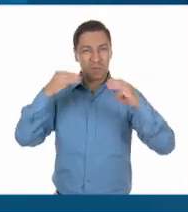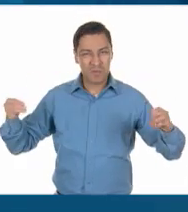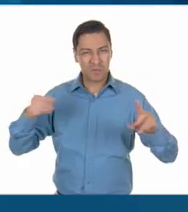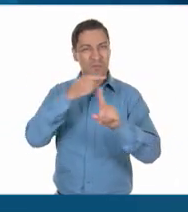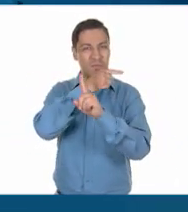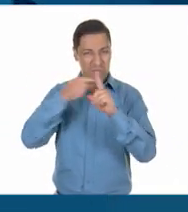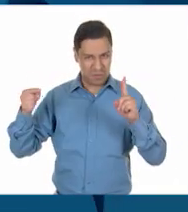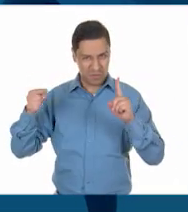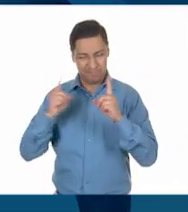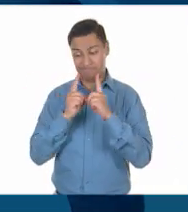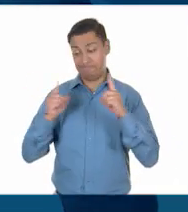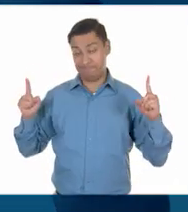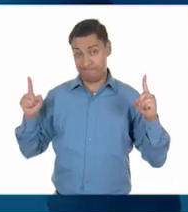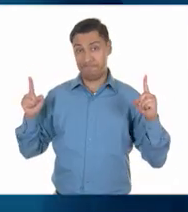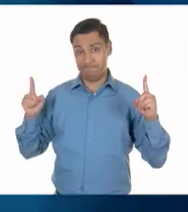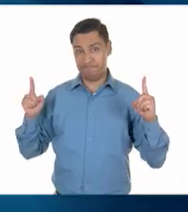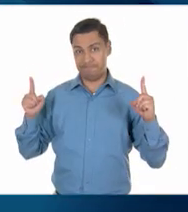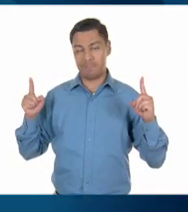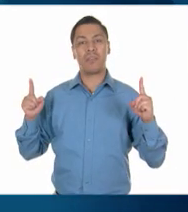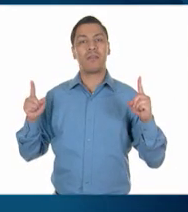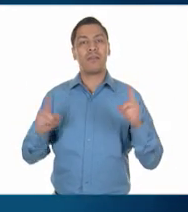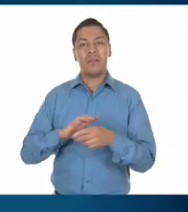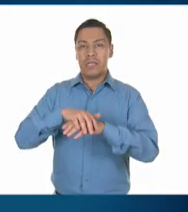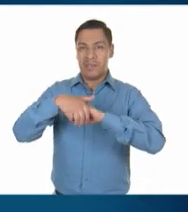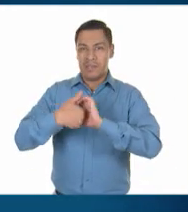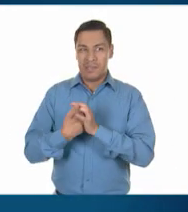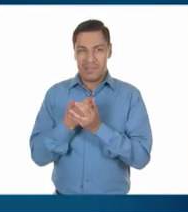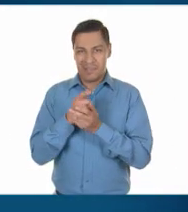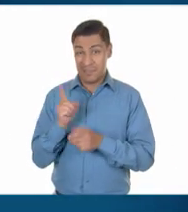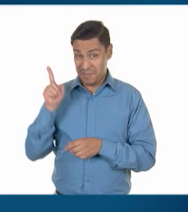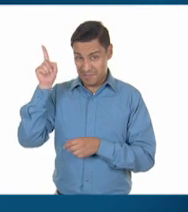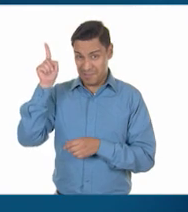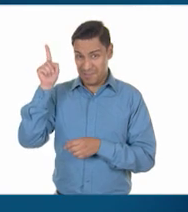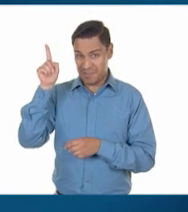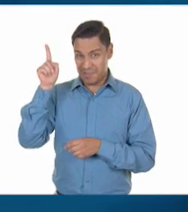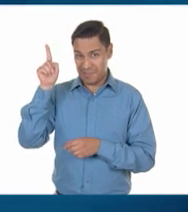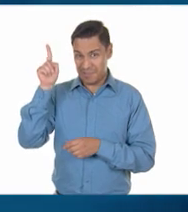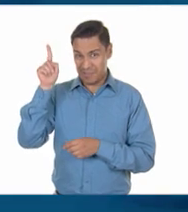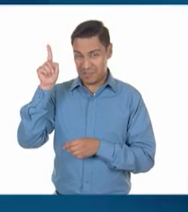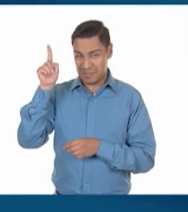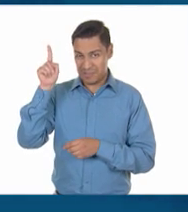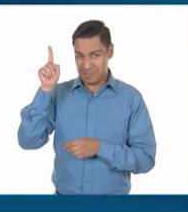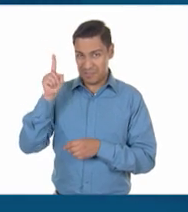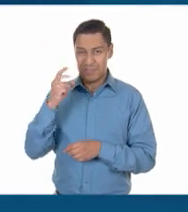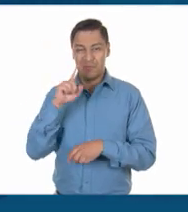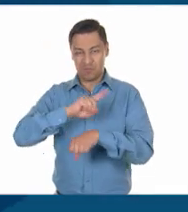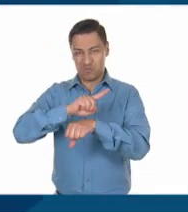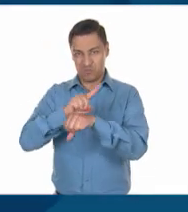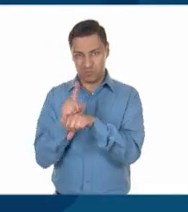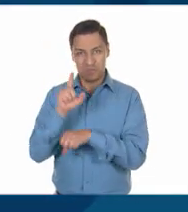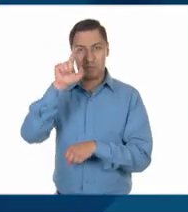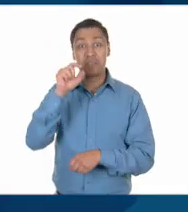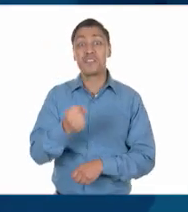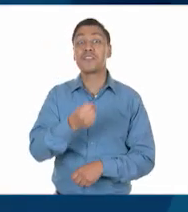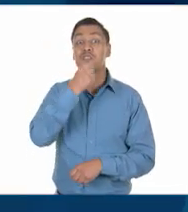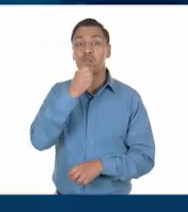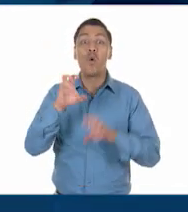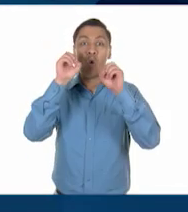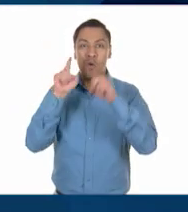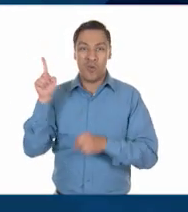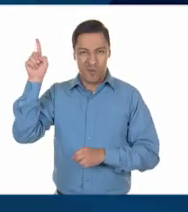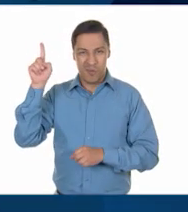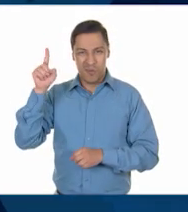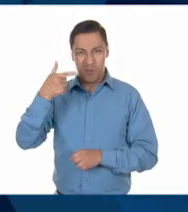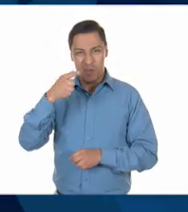y medio entre tú y los demás. Lávate las manos muy seguido con agua y jabón por lo menos durante 20 segundos o aplica